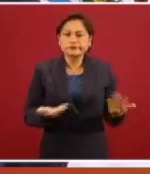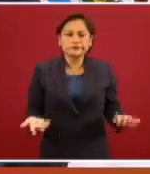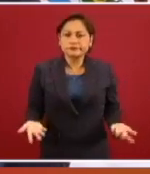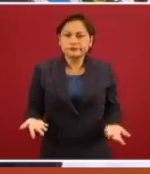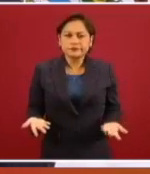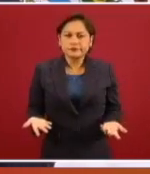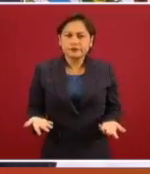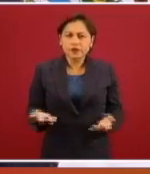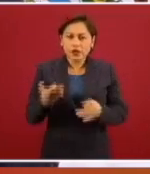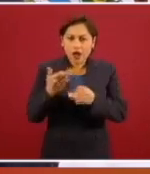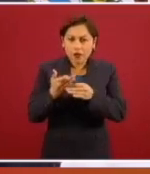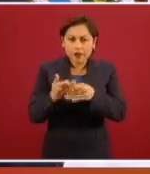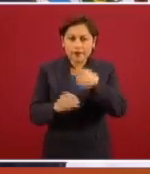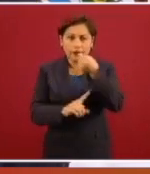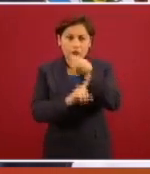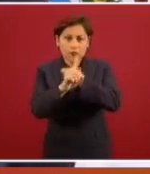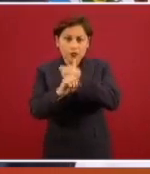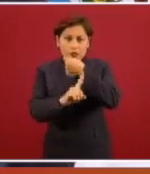es pasajera,